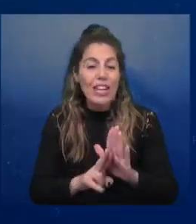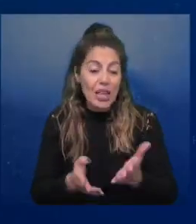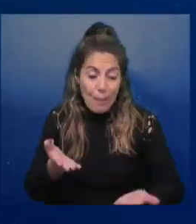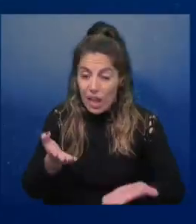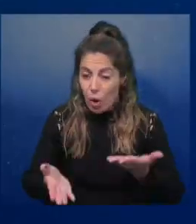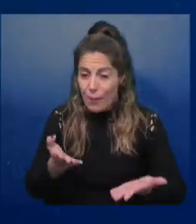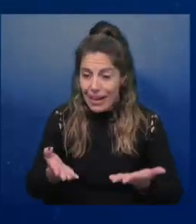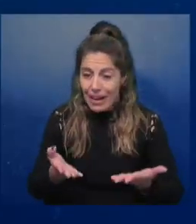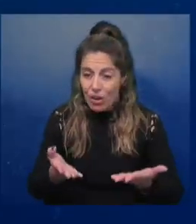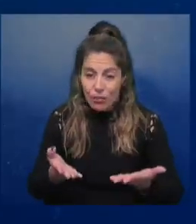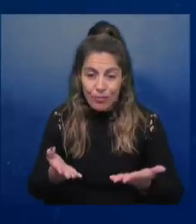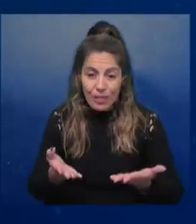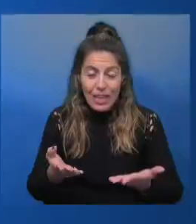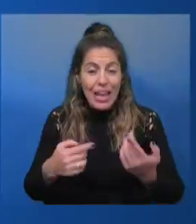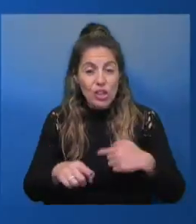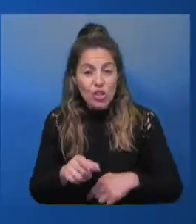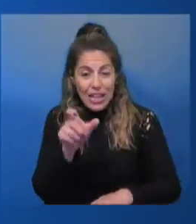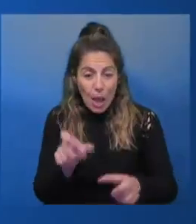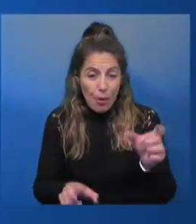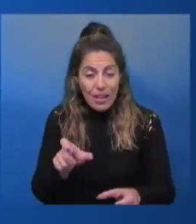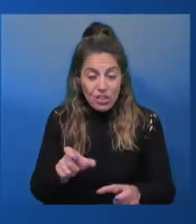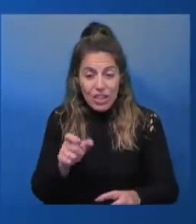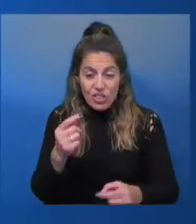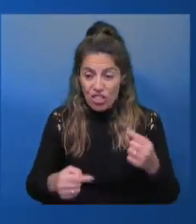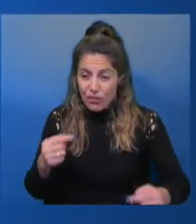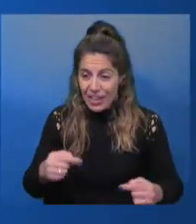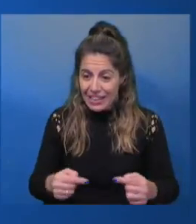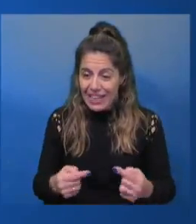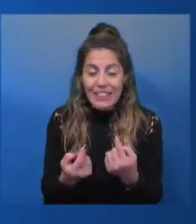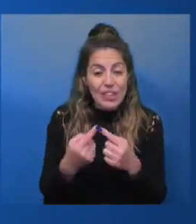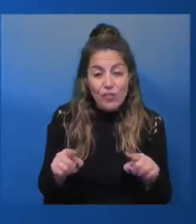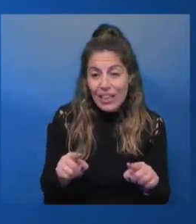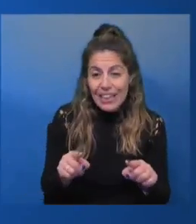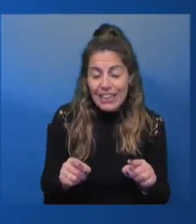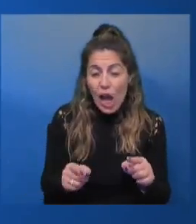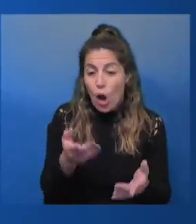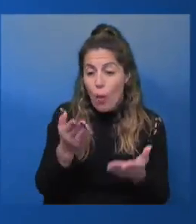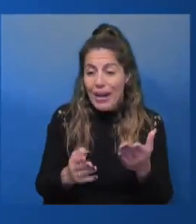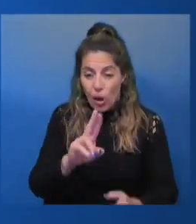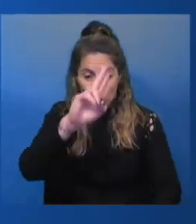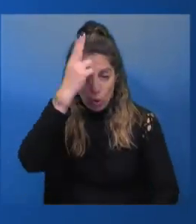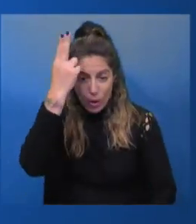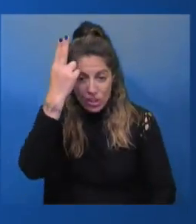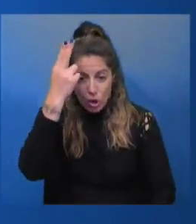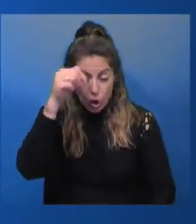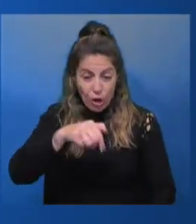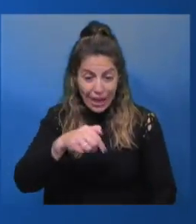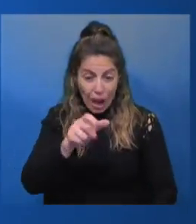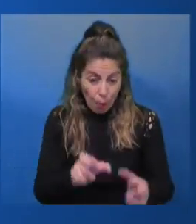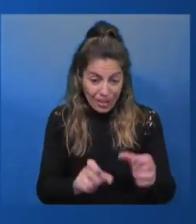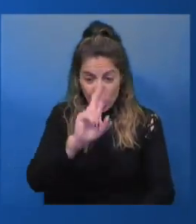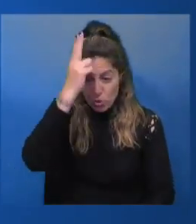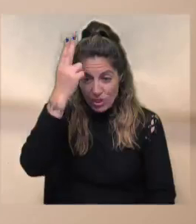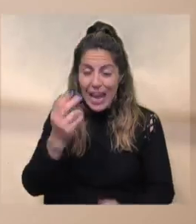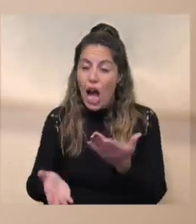lo que sea de tu misma población. Y las poblaciones son diferentes, ¿no? No es lo mismo comparar un paciente uruguayo con la población uruguaya, que sería lo correcto, a